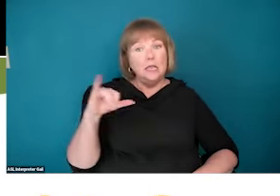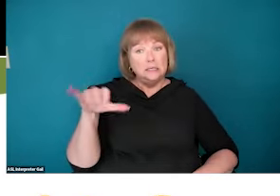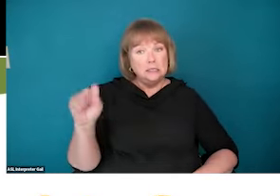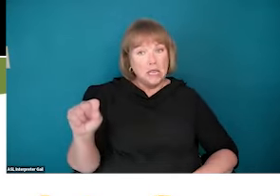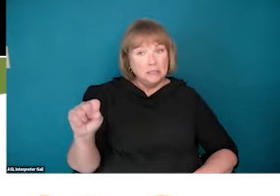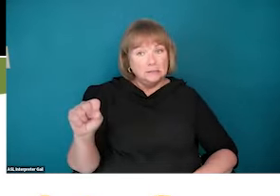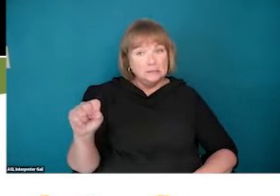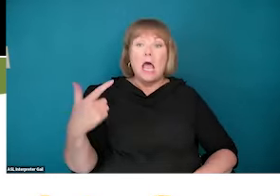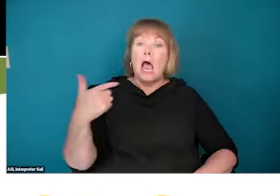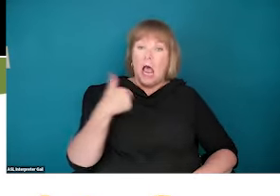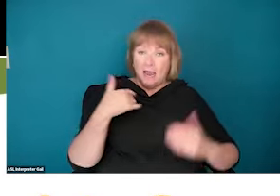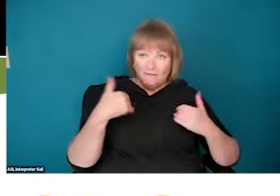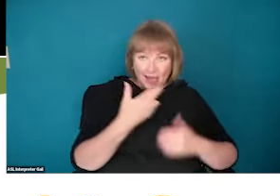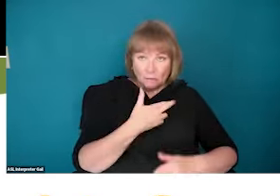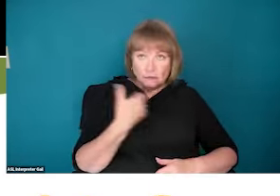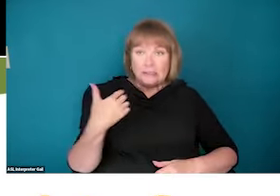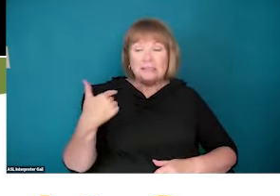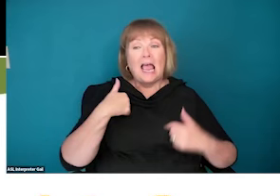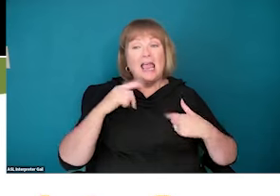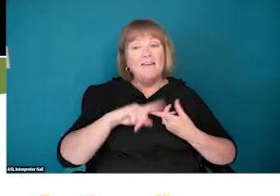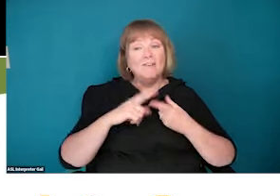entiendo. Sí, yo lo he estado ahí y yo